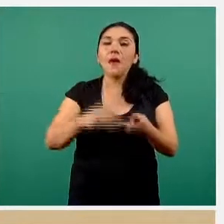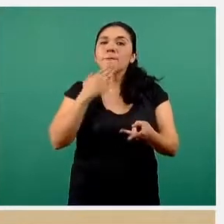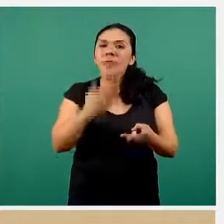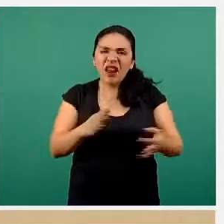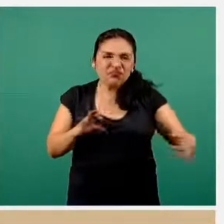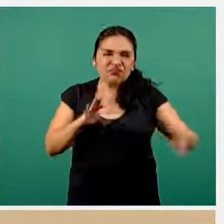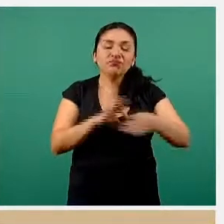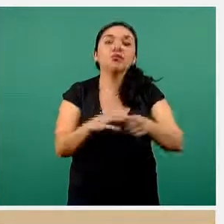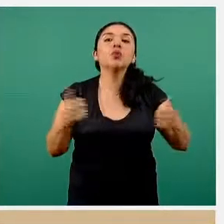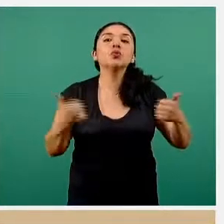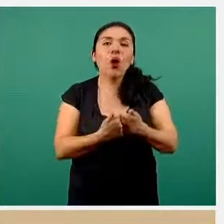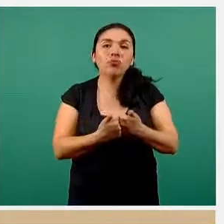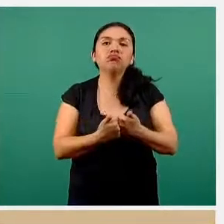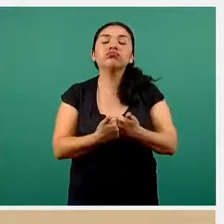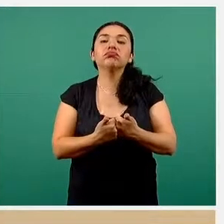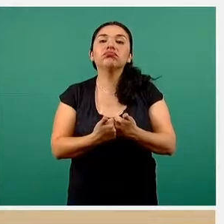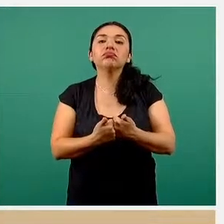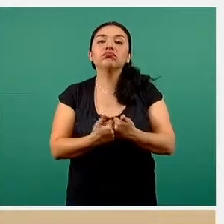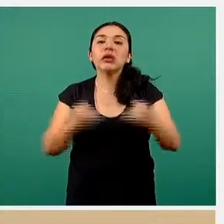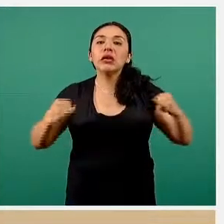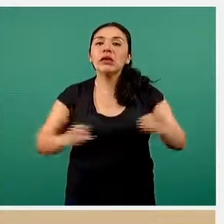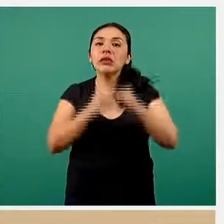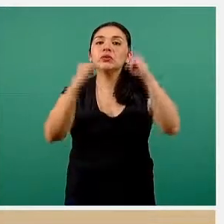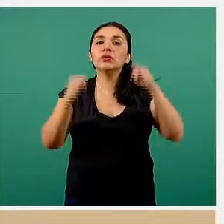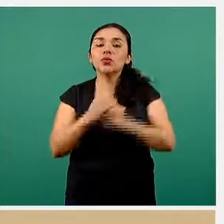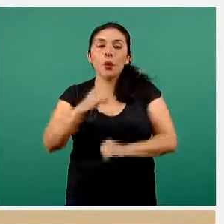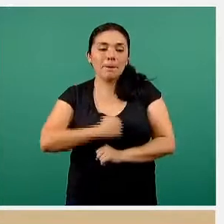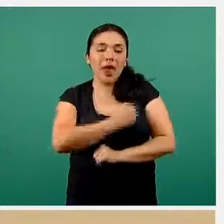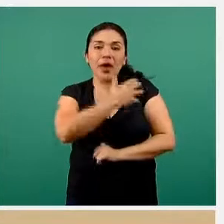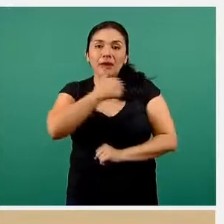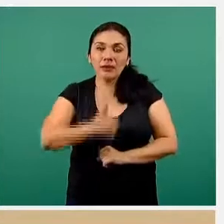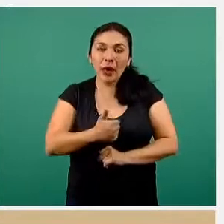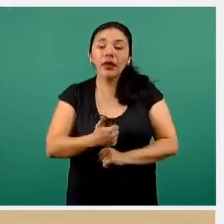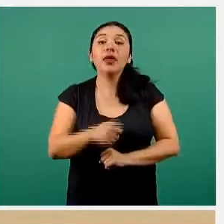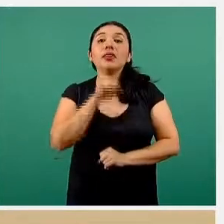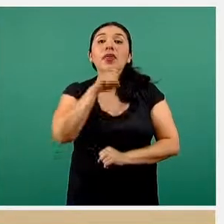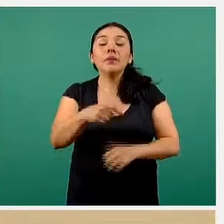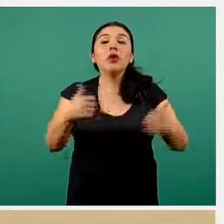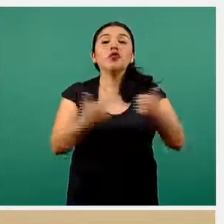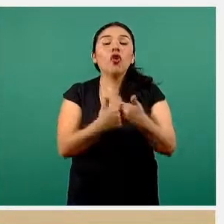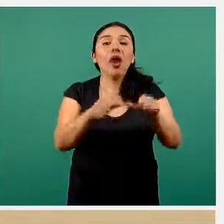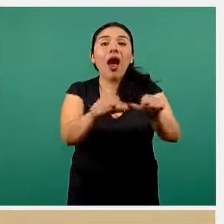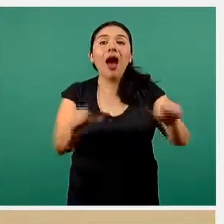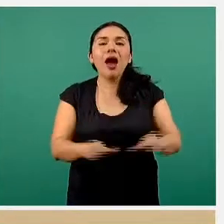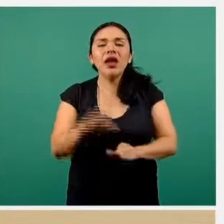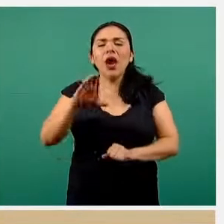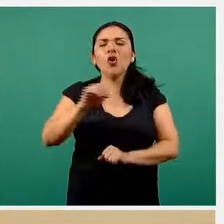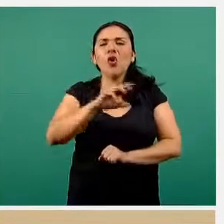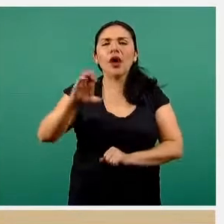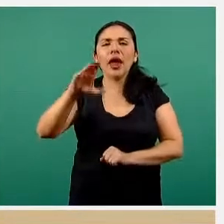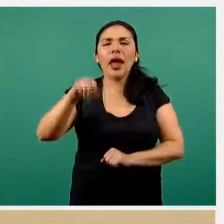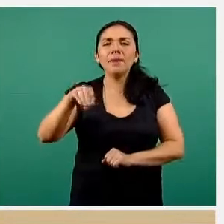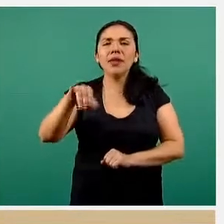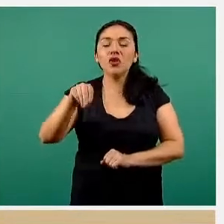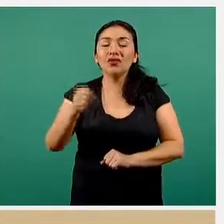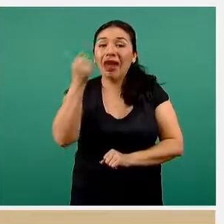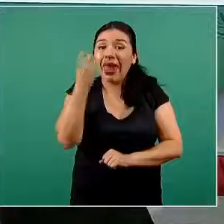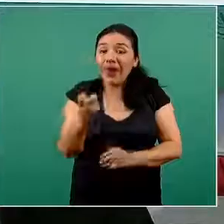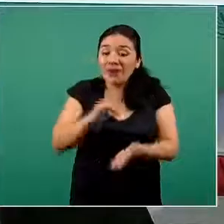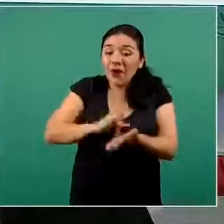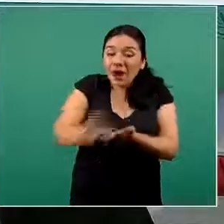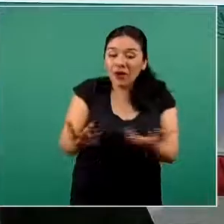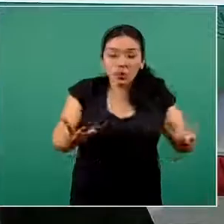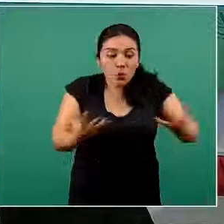de la mano con el Instituto del Bienestar y sobre todo con el área Correcaminos. Y entonces, gracias a